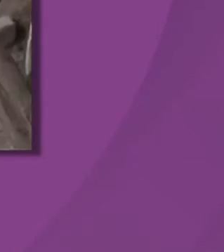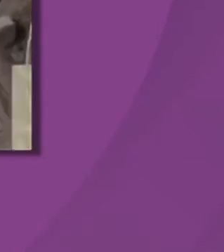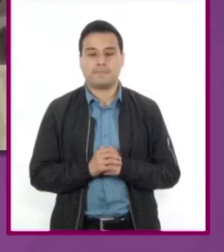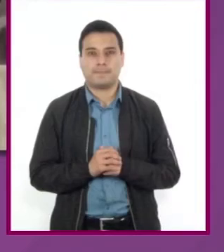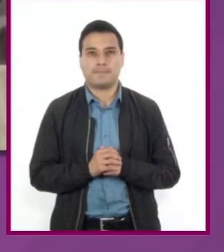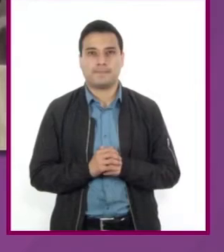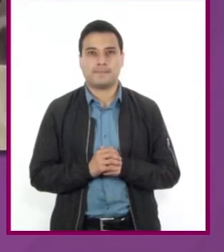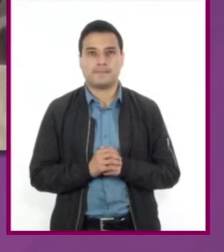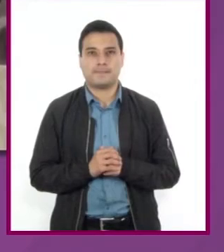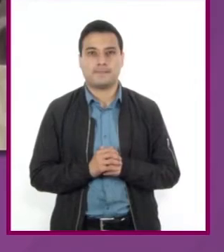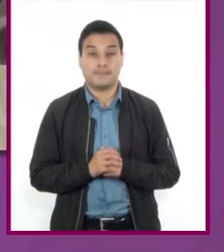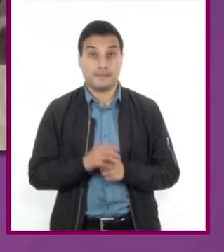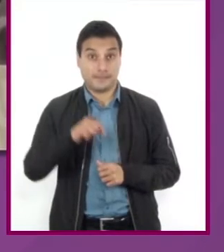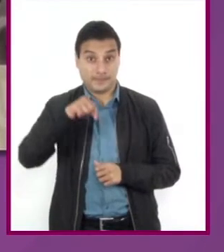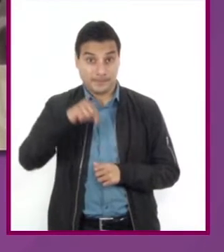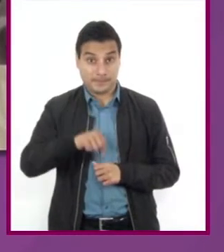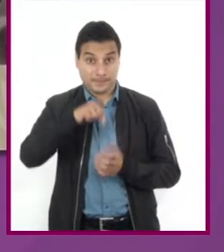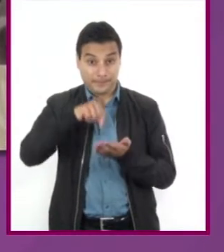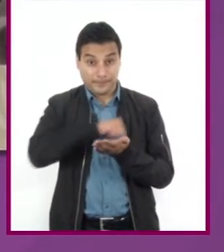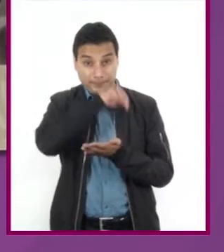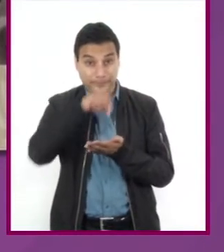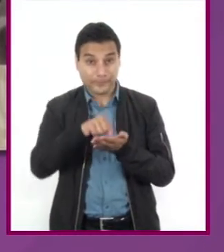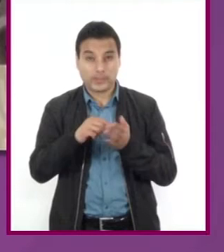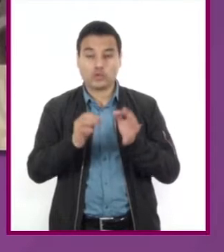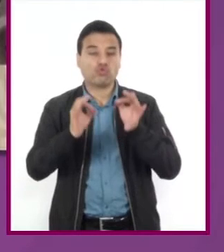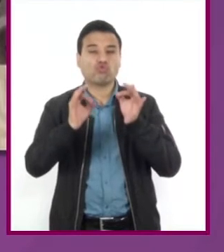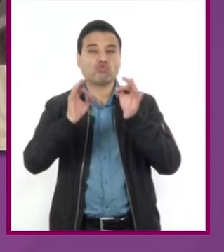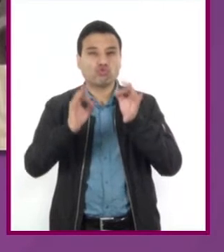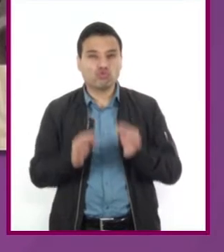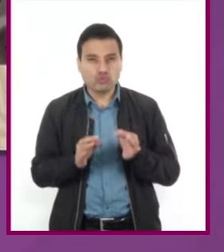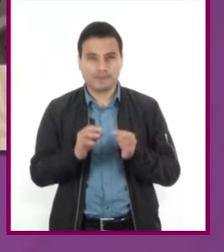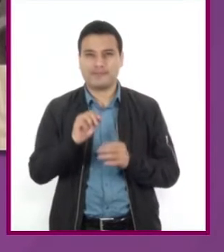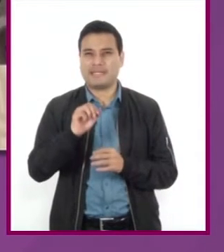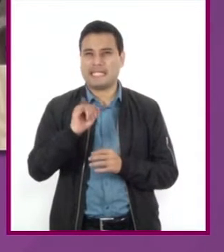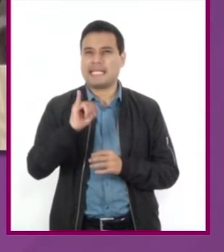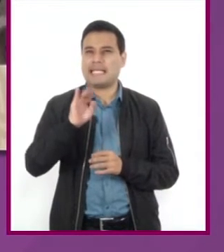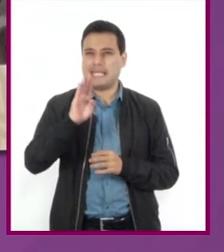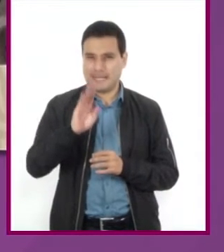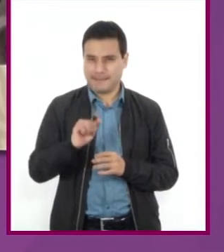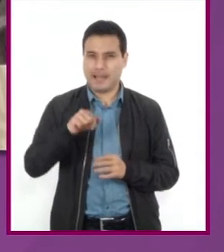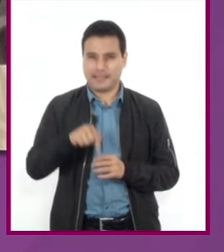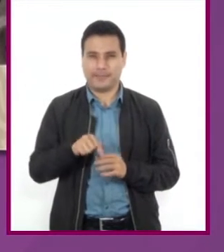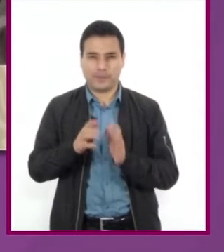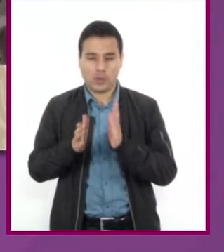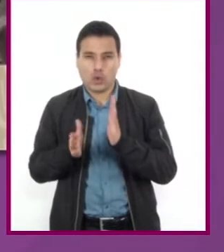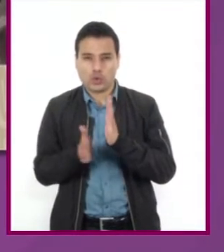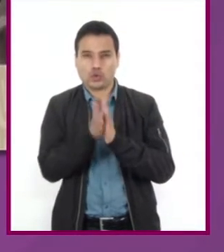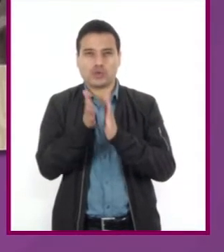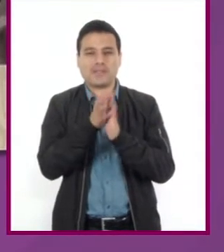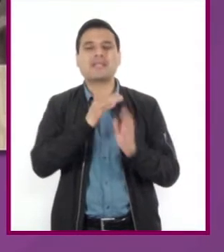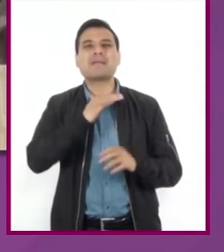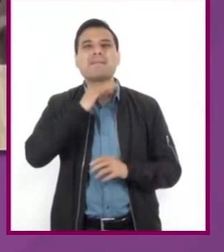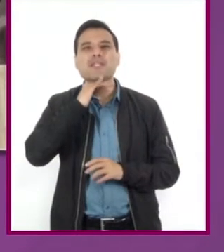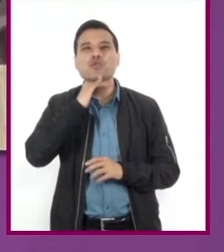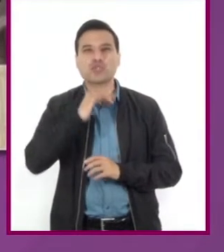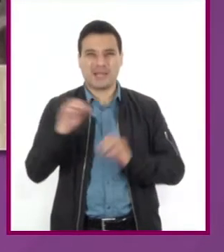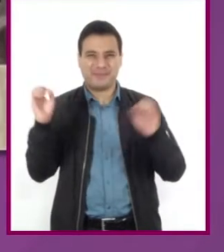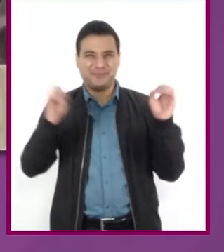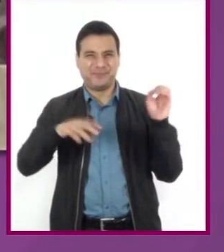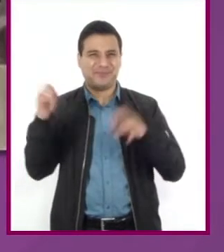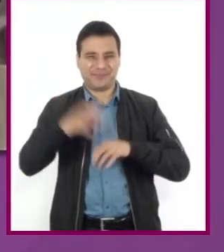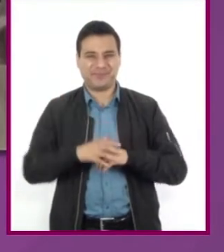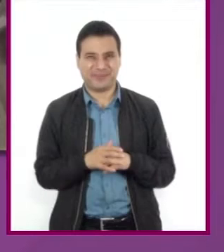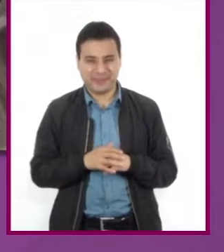En este lugar originalmente se iba a construir un relleno sanitario, pero por diversas razones